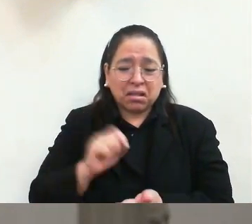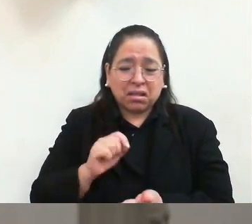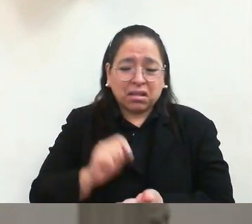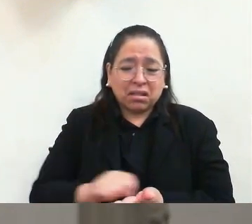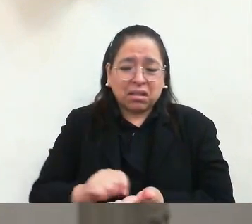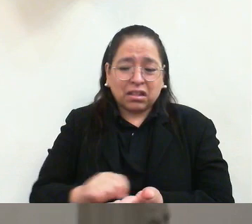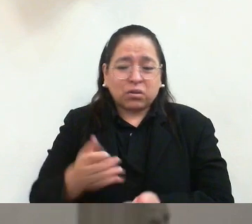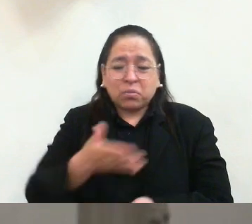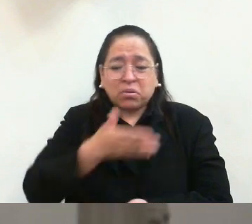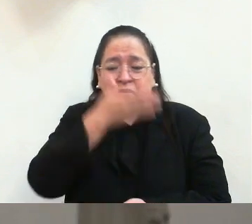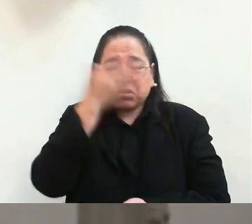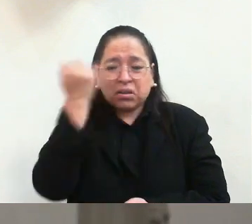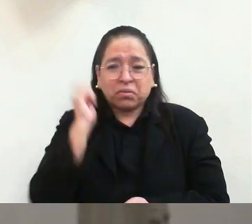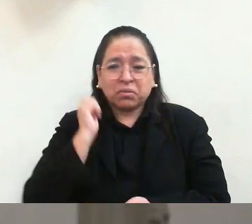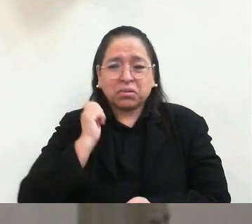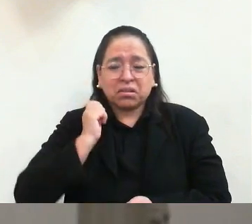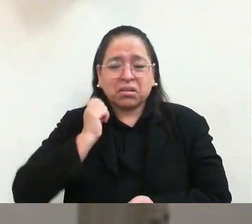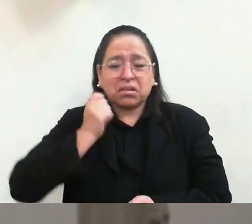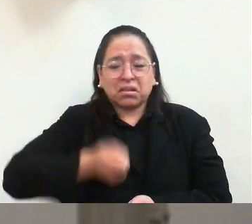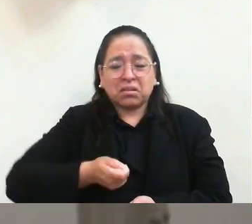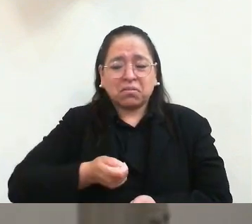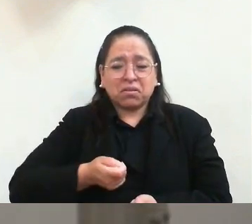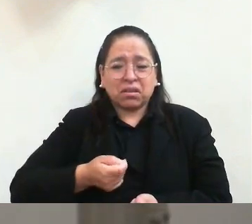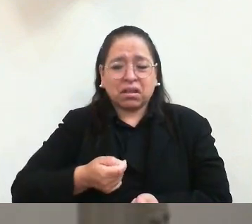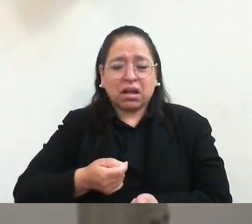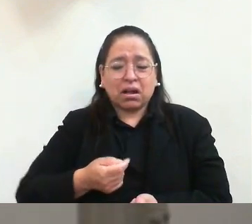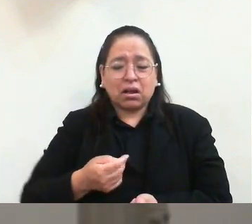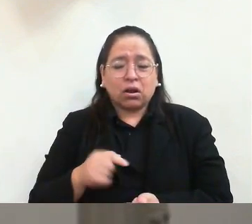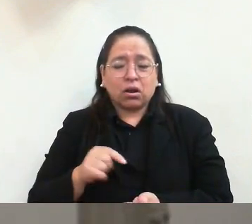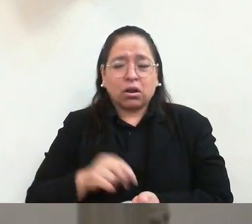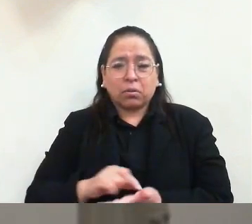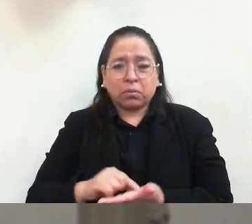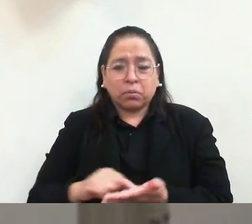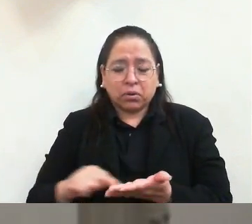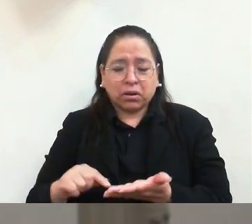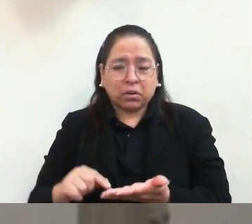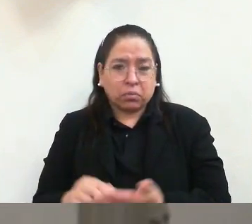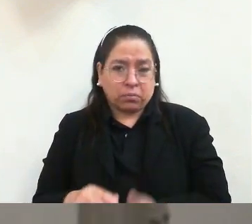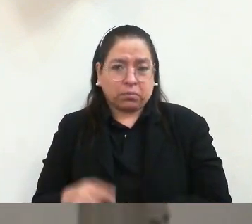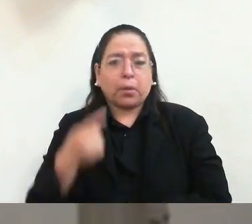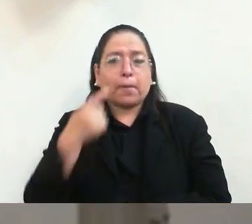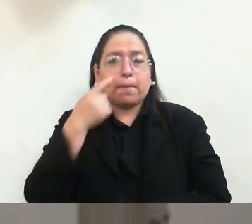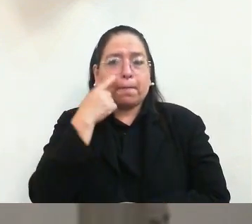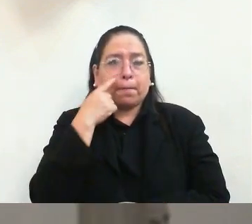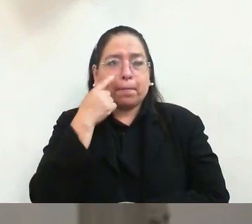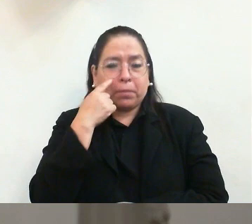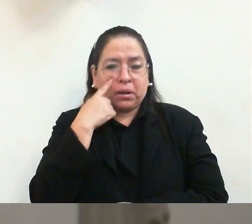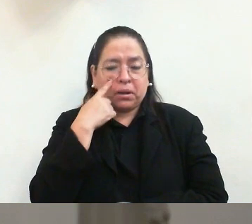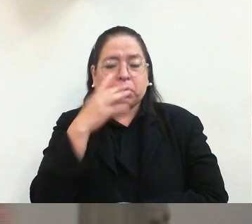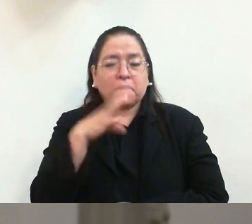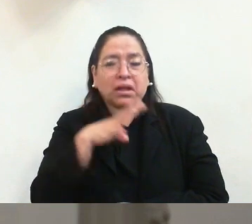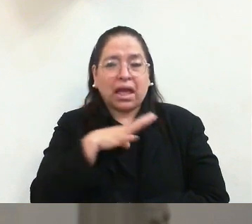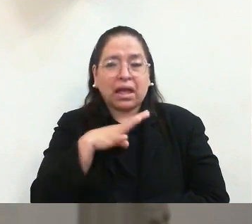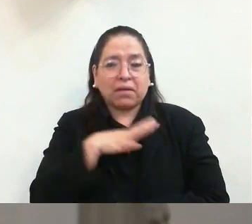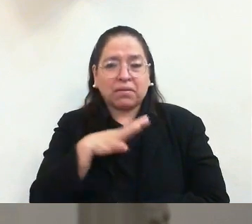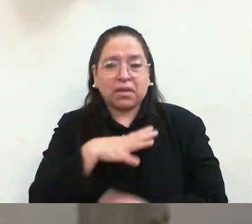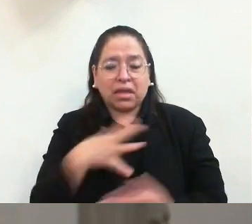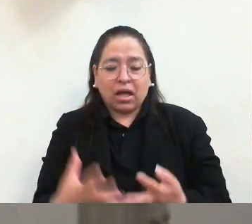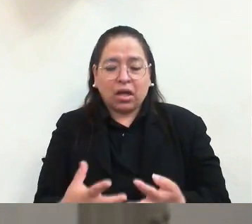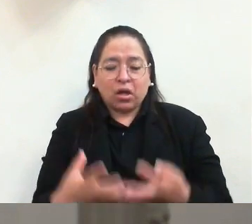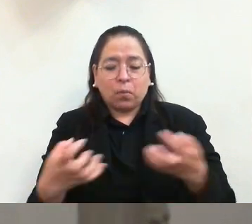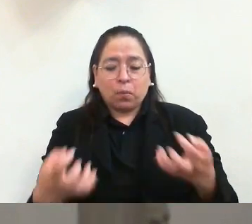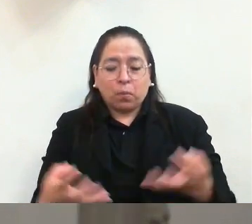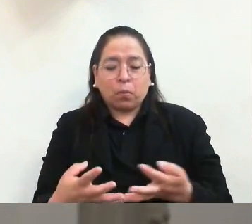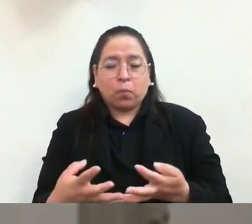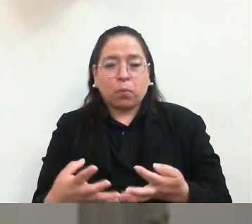que estás señalando la tierra fíjense en el polvo ustedes